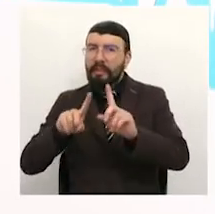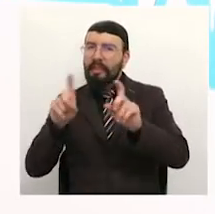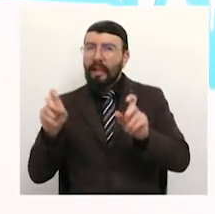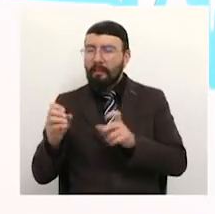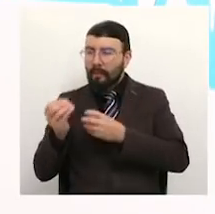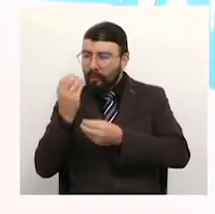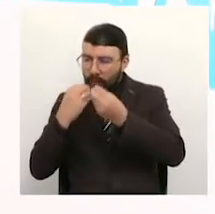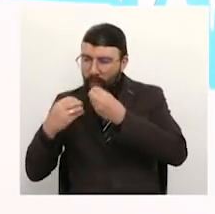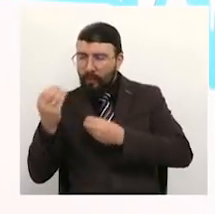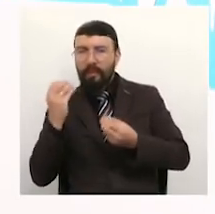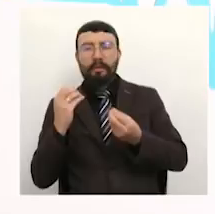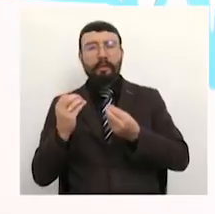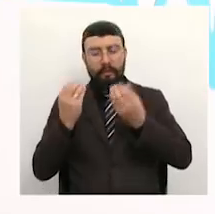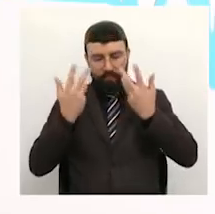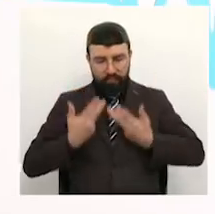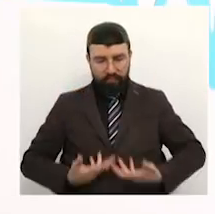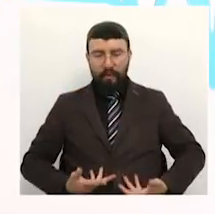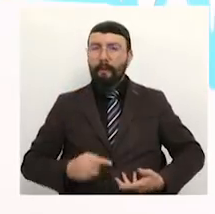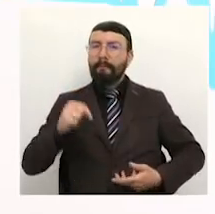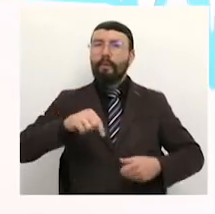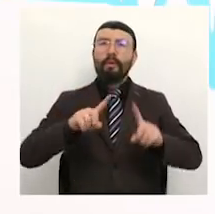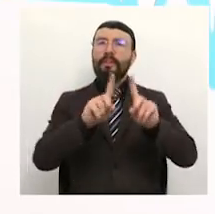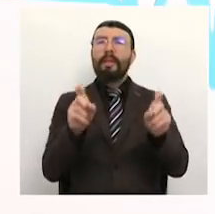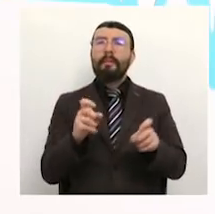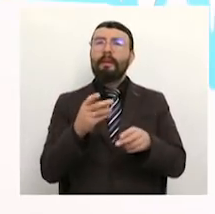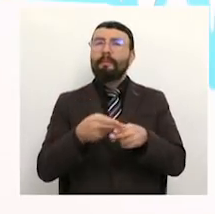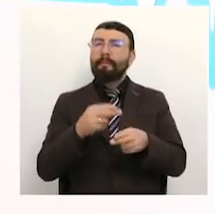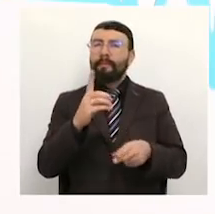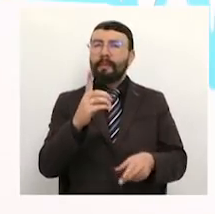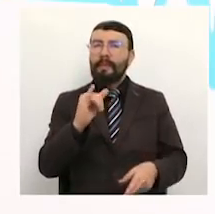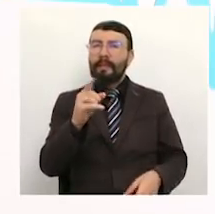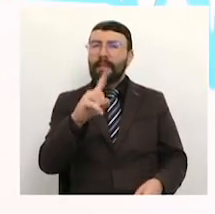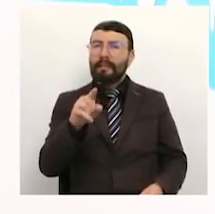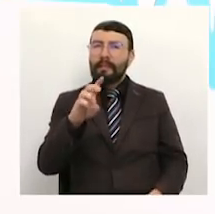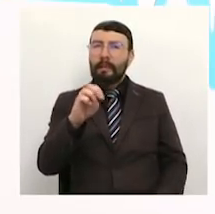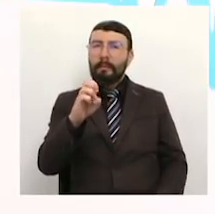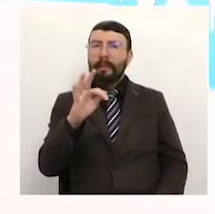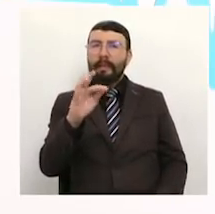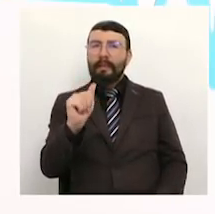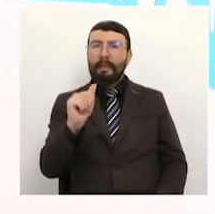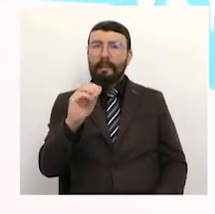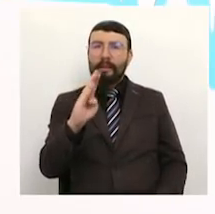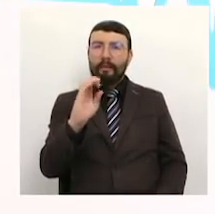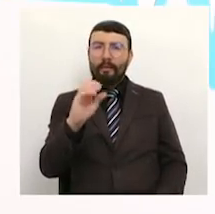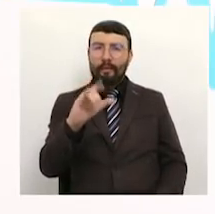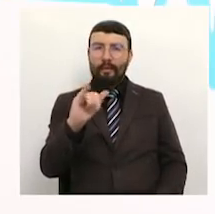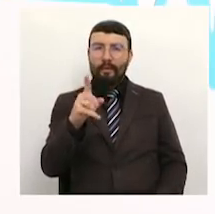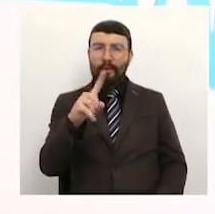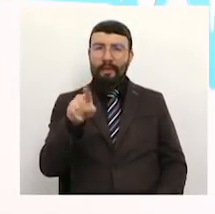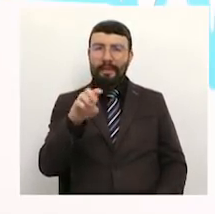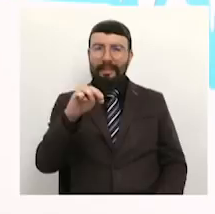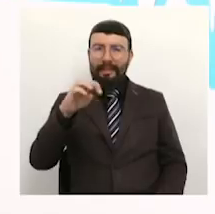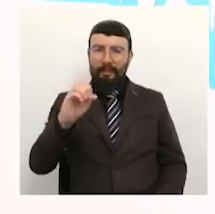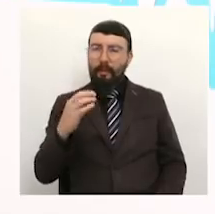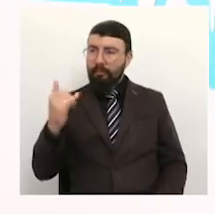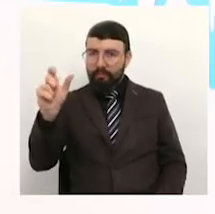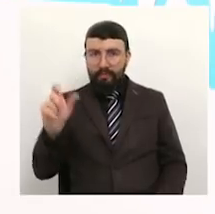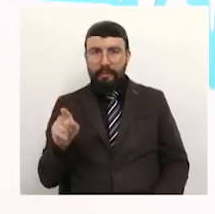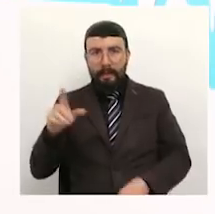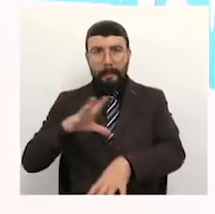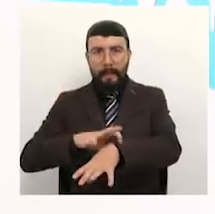metabolismo casualmente hoy que tenemos una doctora especialista en el tema de metabolismo con una amplia experiencia